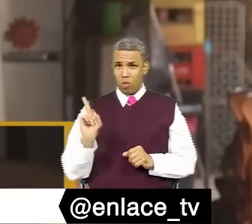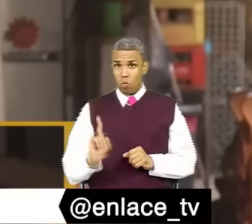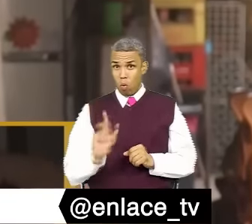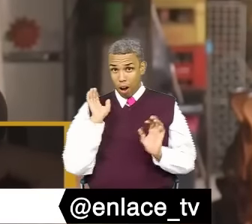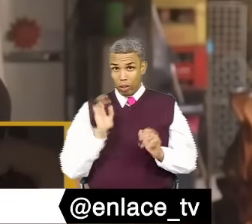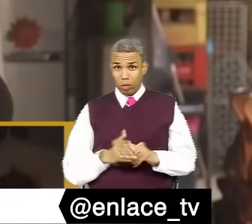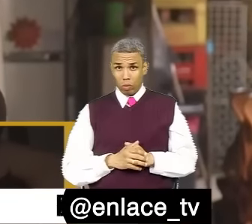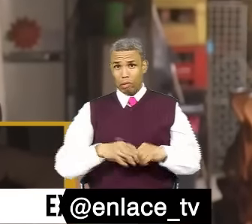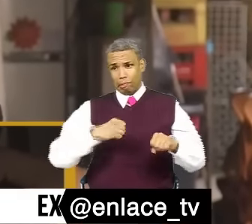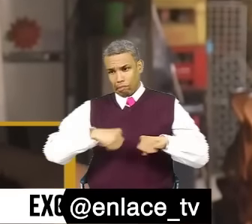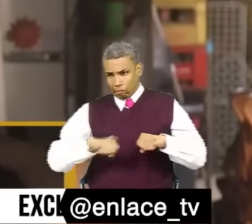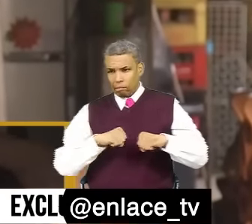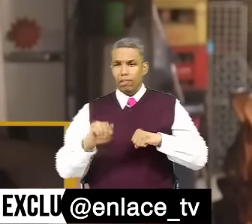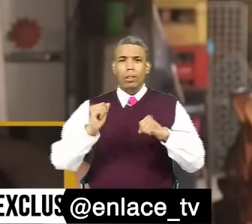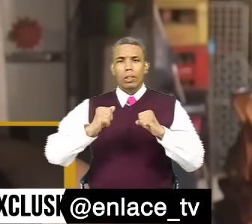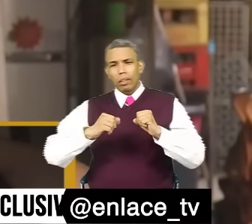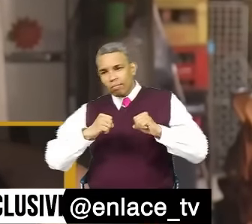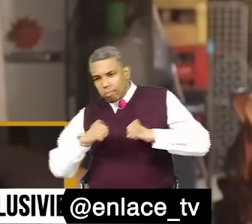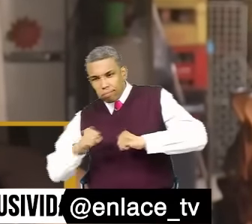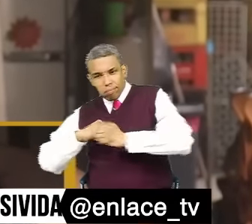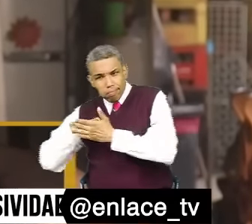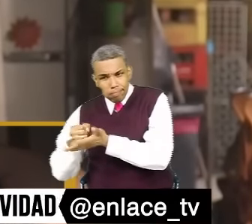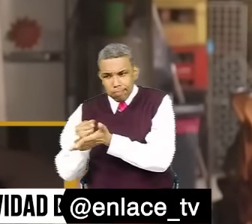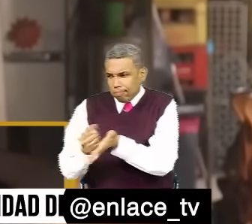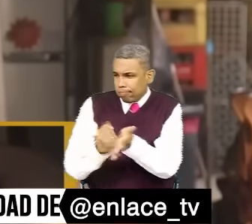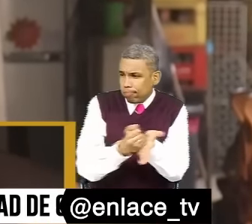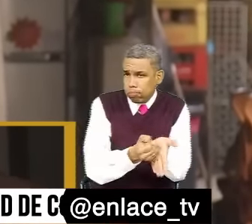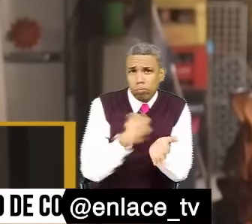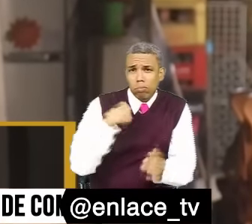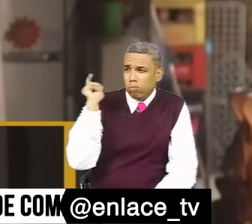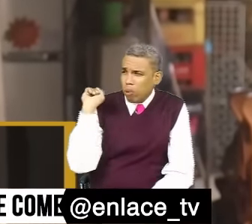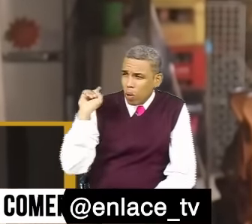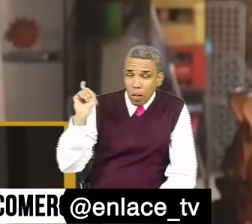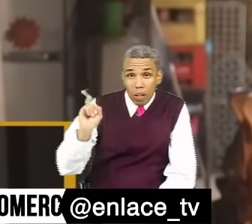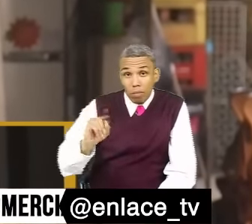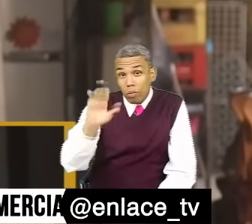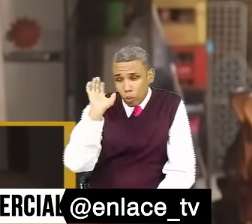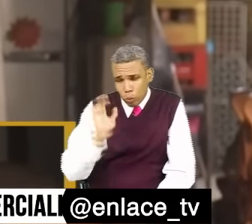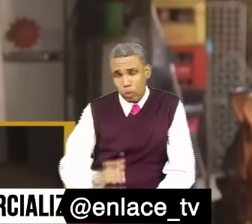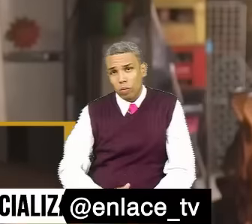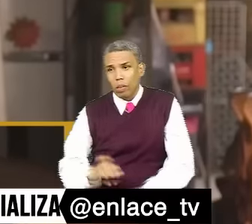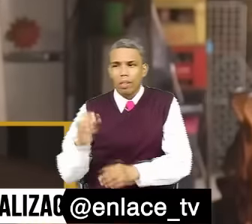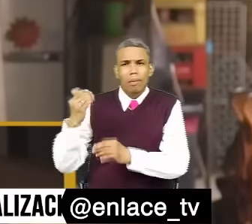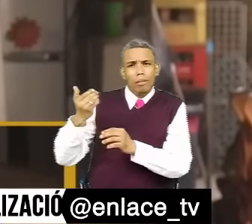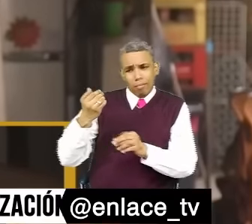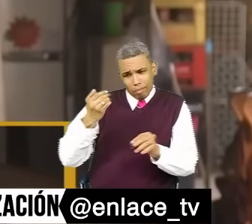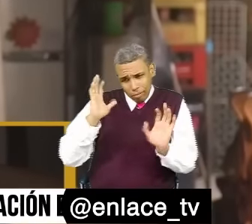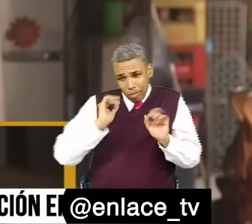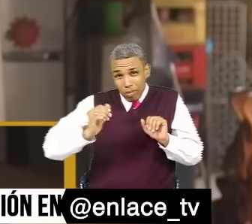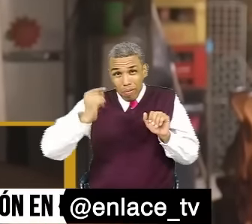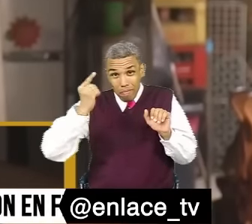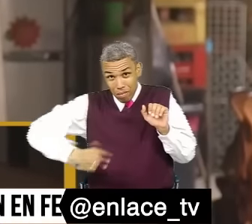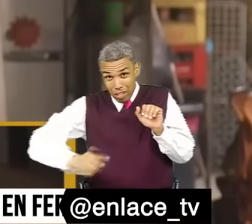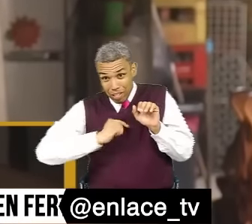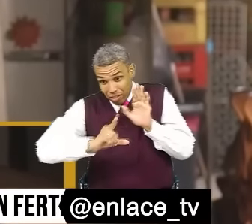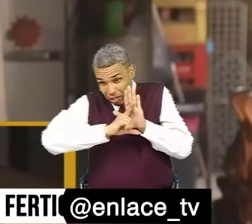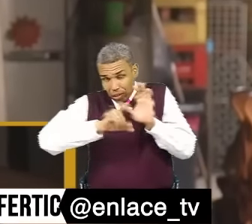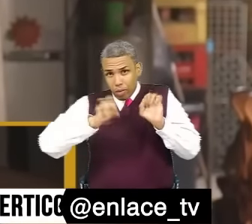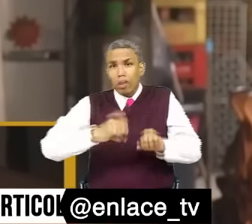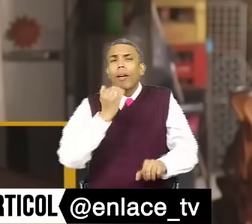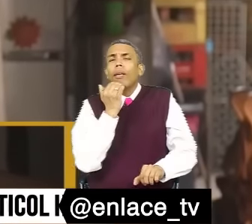tantos años que hemos entregado nuestra vida, porque nuestra salud, mire, si ustedes les contara yo, las madres que hay